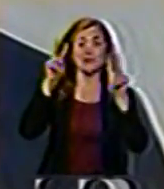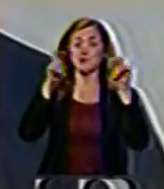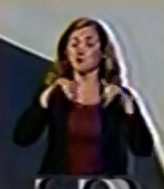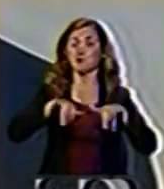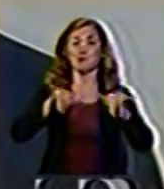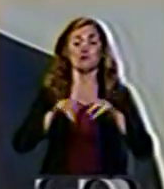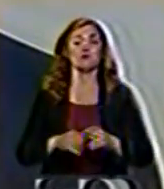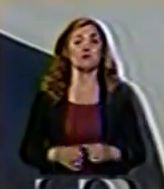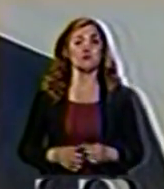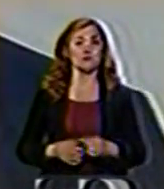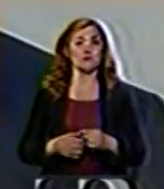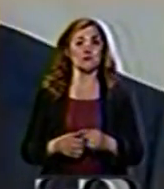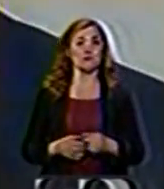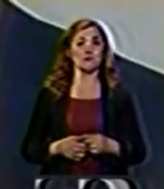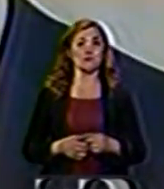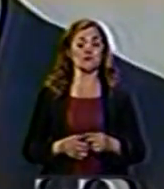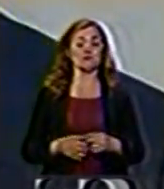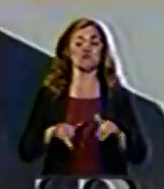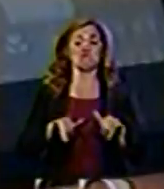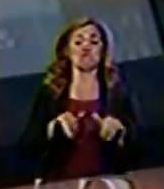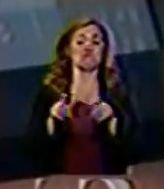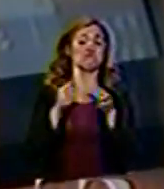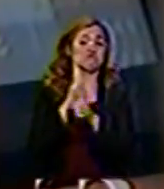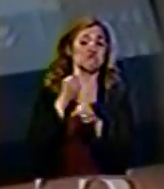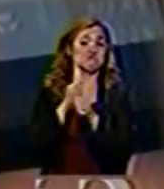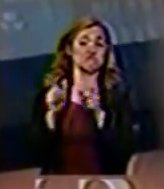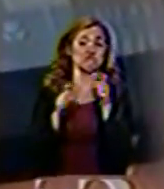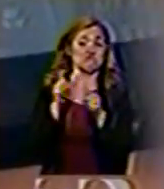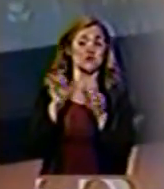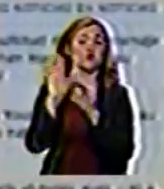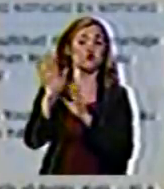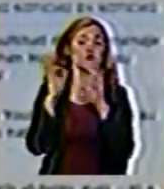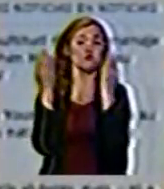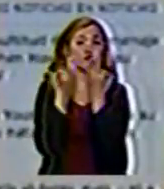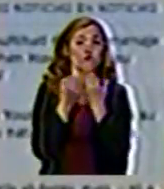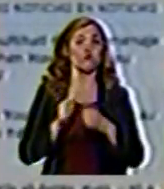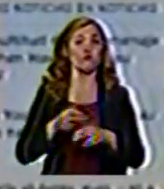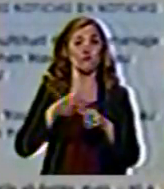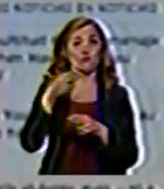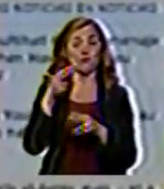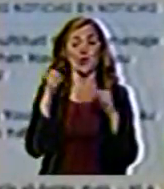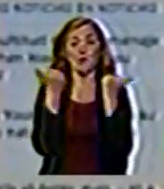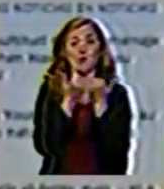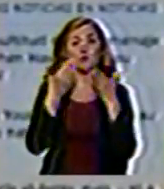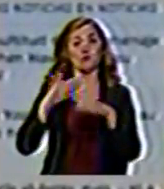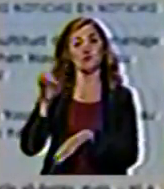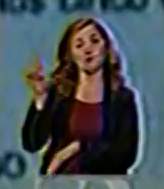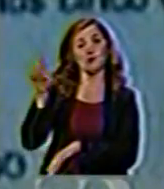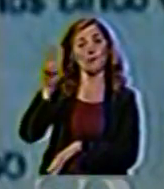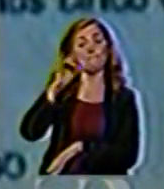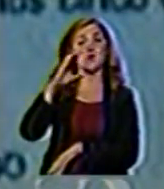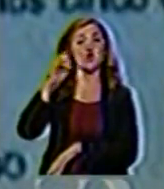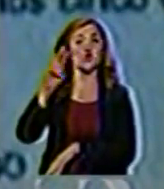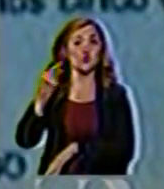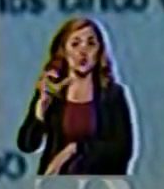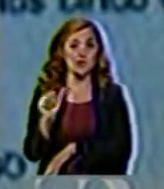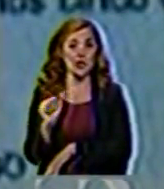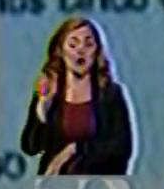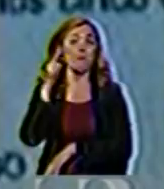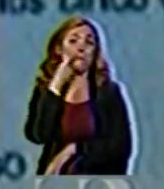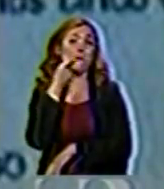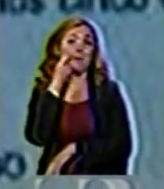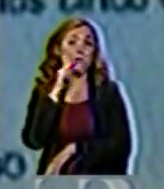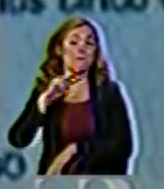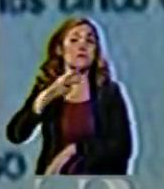continúa. Sí, continúan en funciones públicas. El ex asambleísta señala con particularidad a Leonardo Vicuña, quien no solamente es el padre